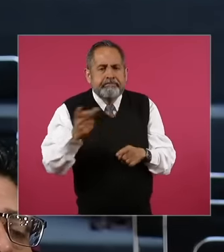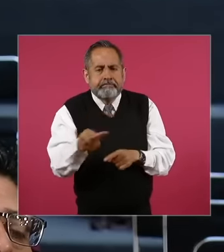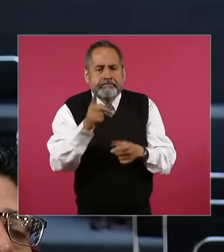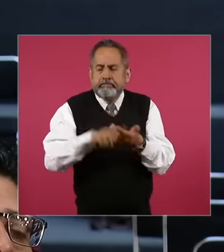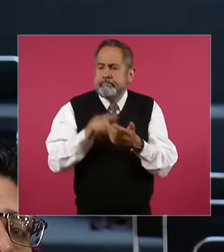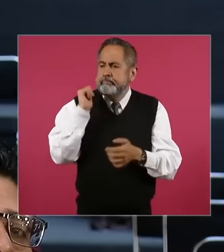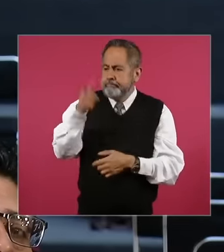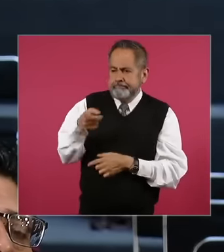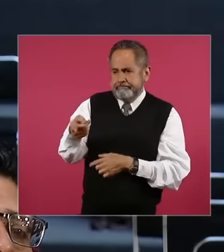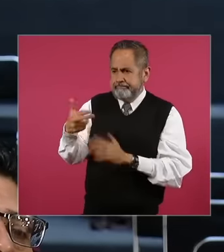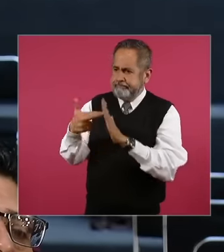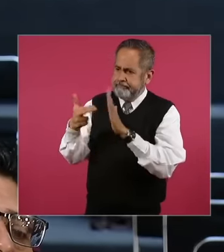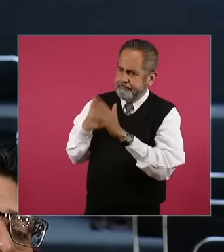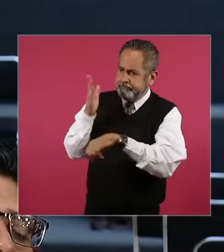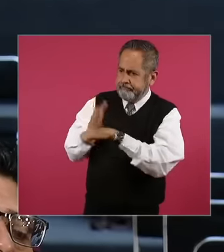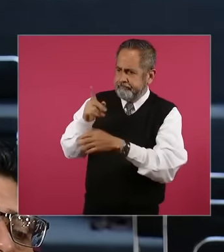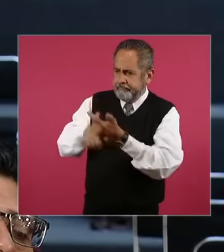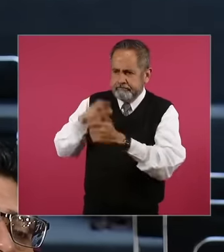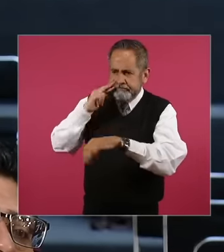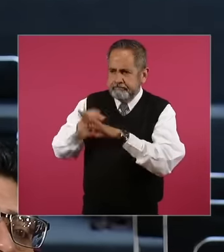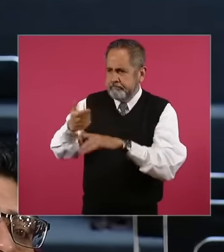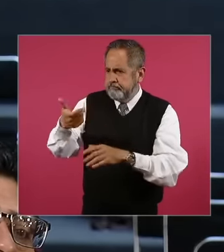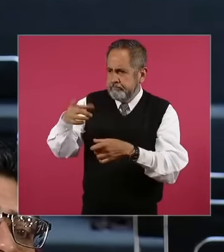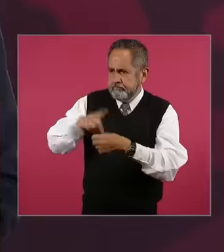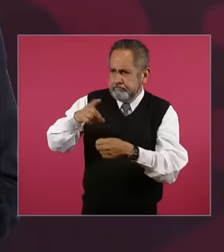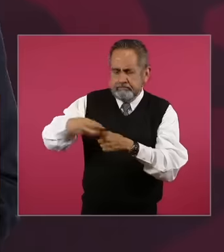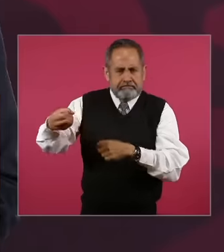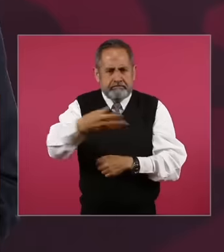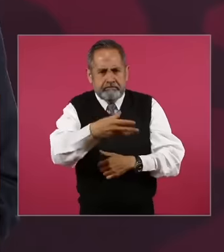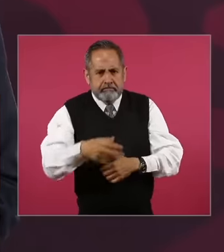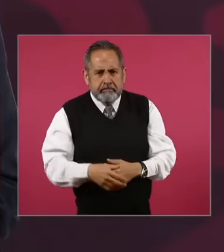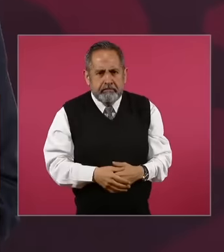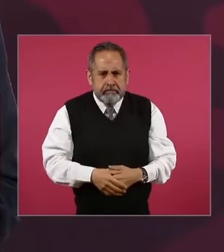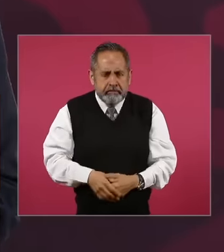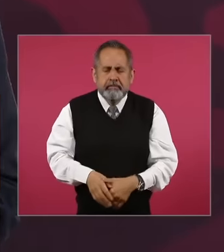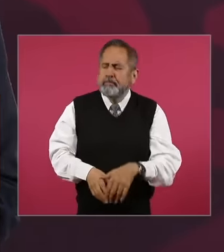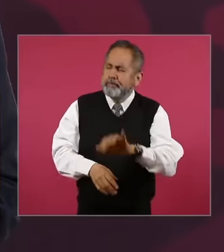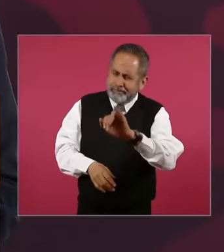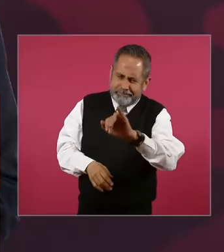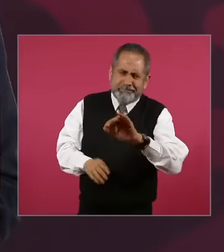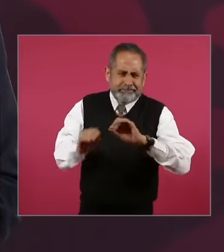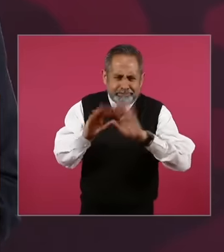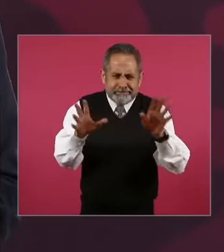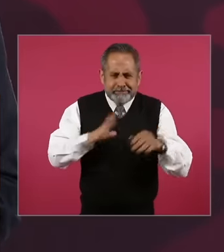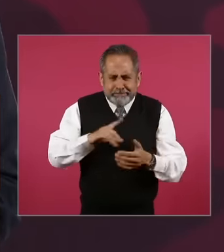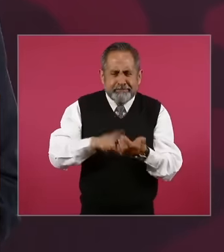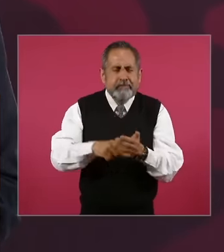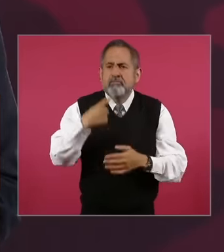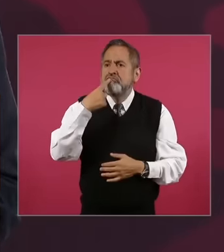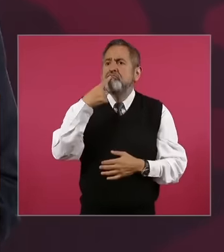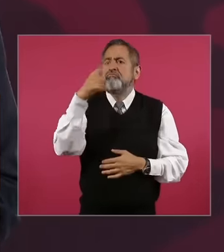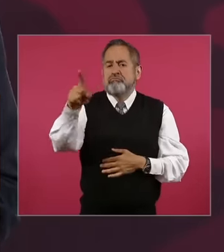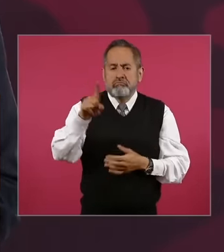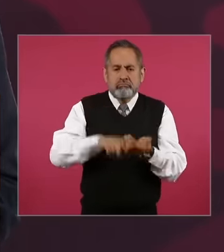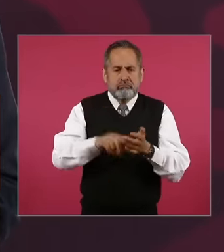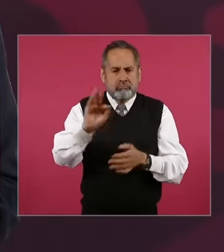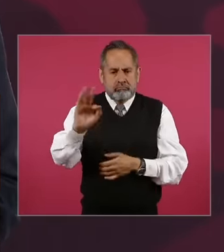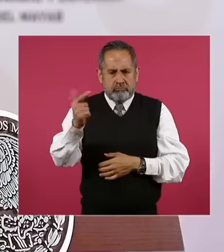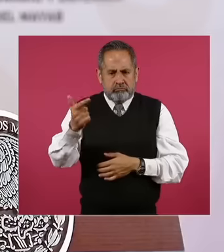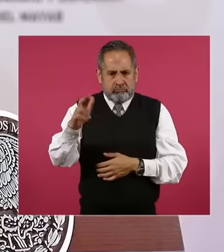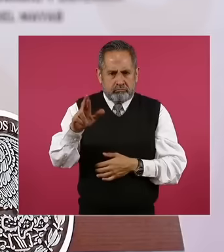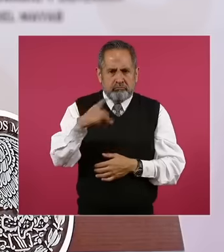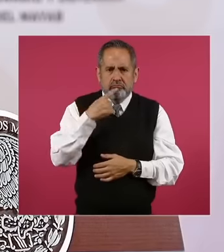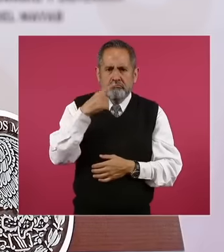contra esos responsables públicos también. Sí, claro, porque hay una denuncia ante la Fiscalía General de la